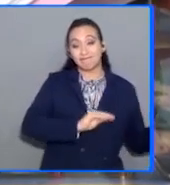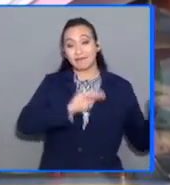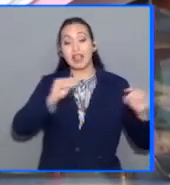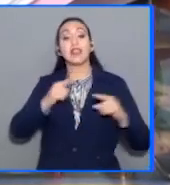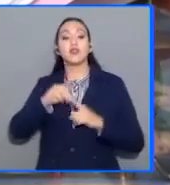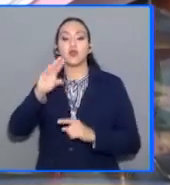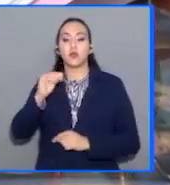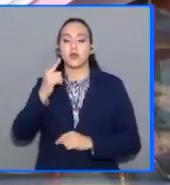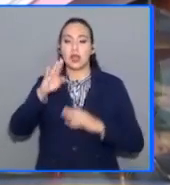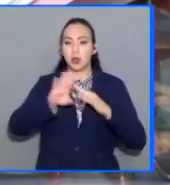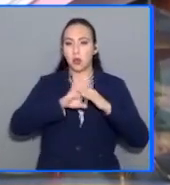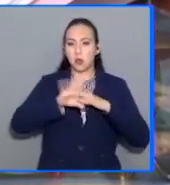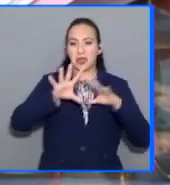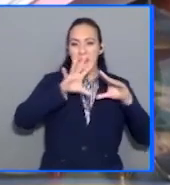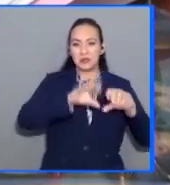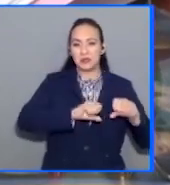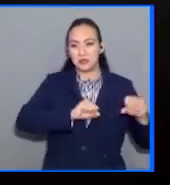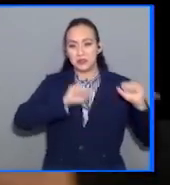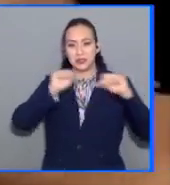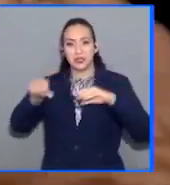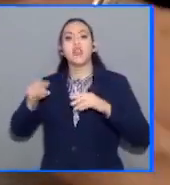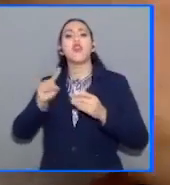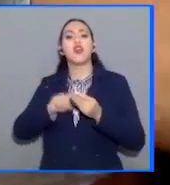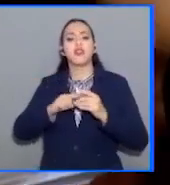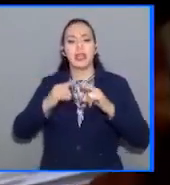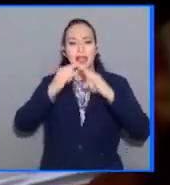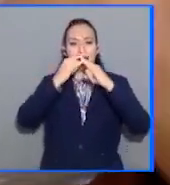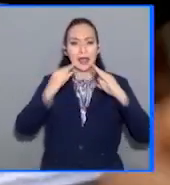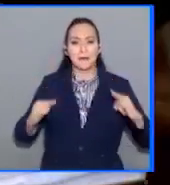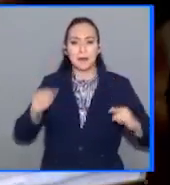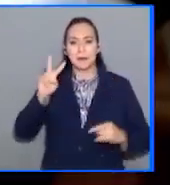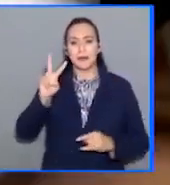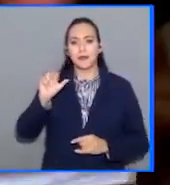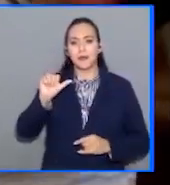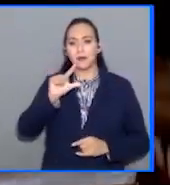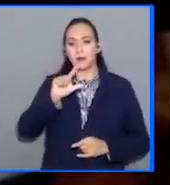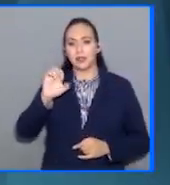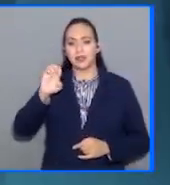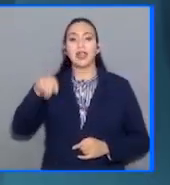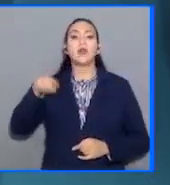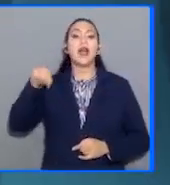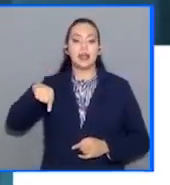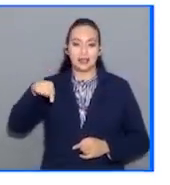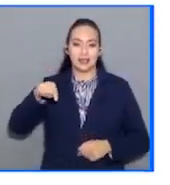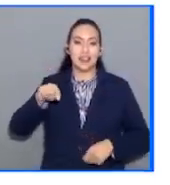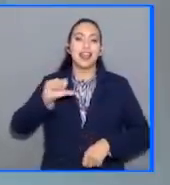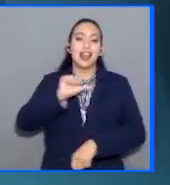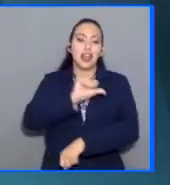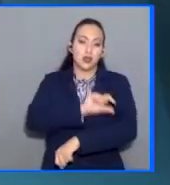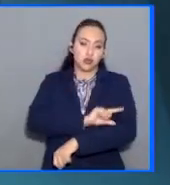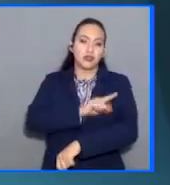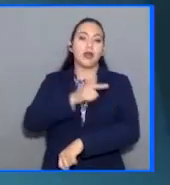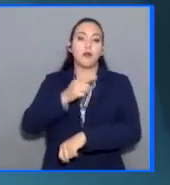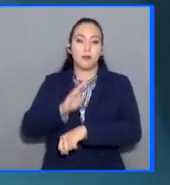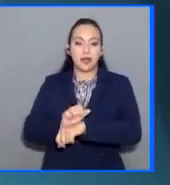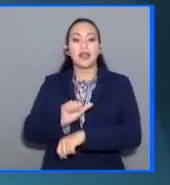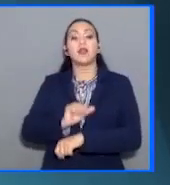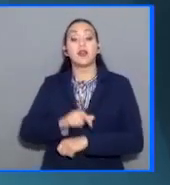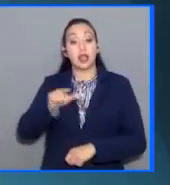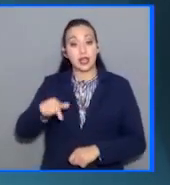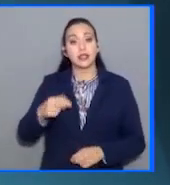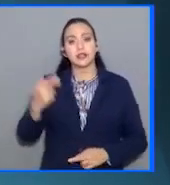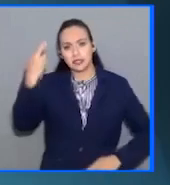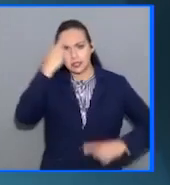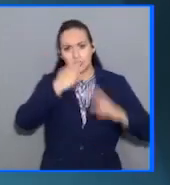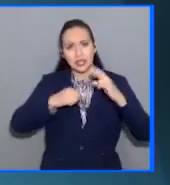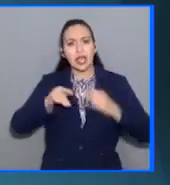que se encuentran en el campamento Vallejo, en la alcaldía Gustavo Amadero. Los afectados acudieron a solicitar el apoyo de la